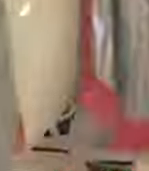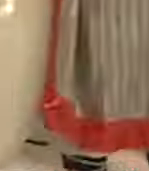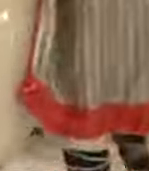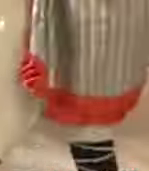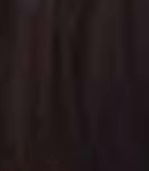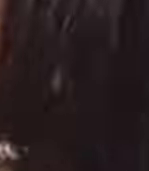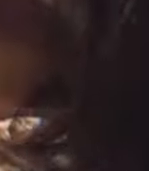independencia